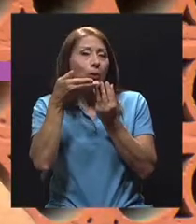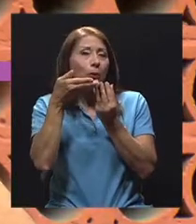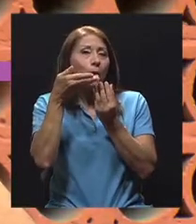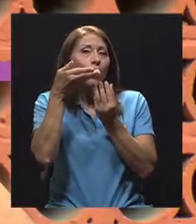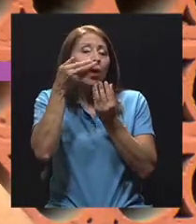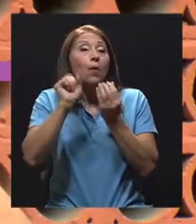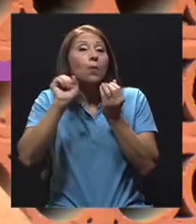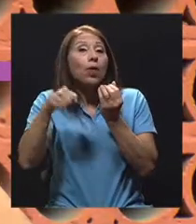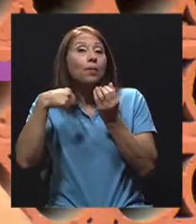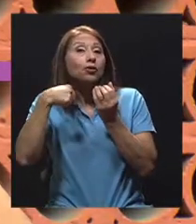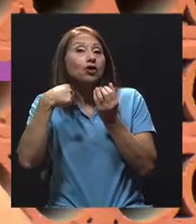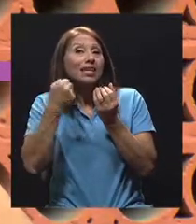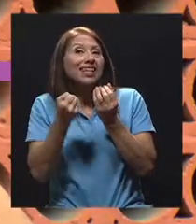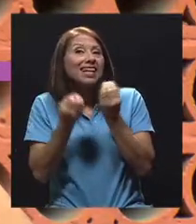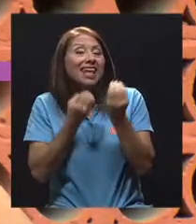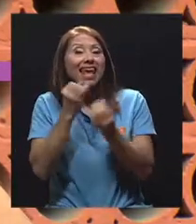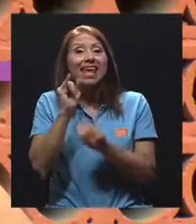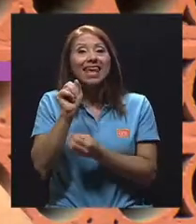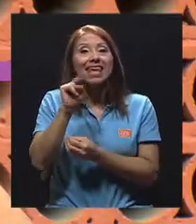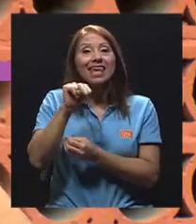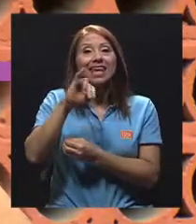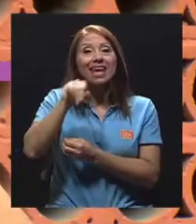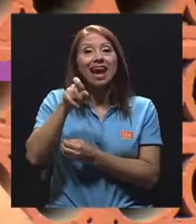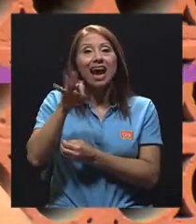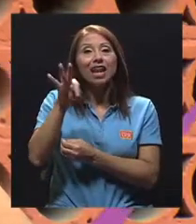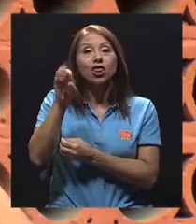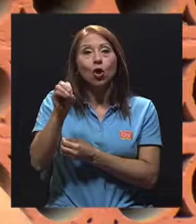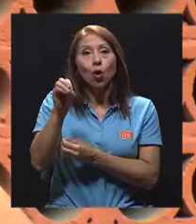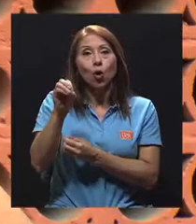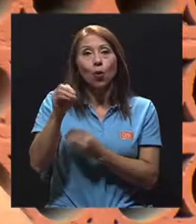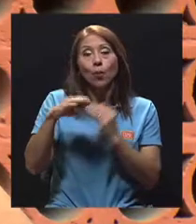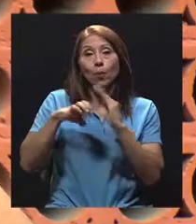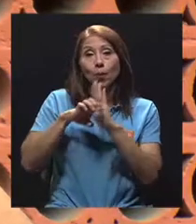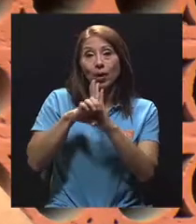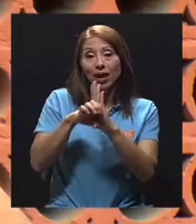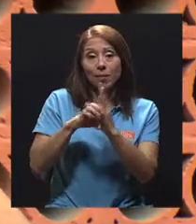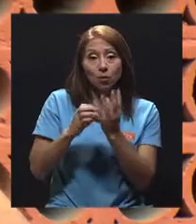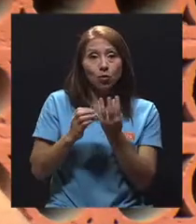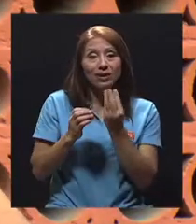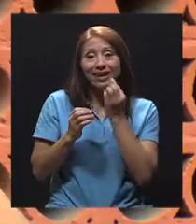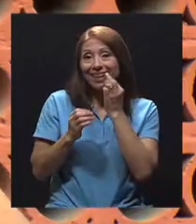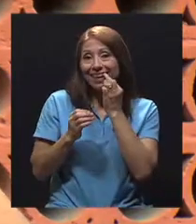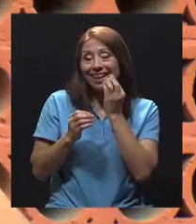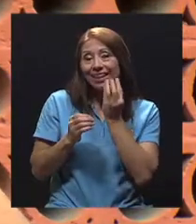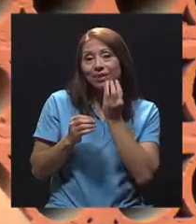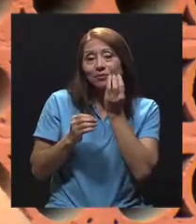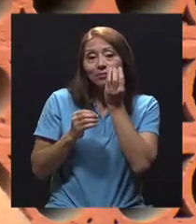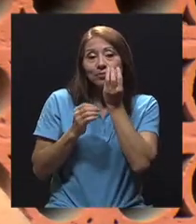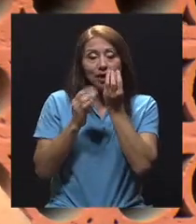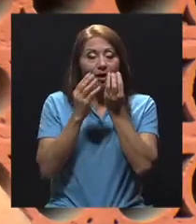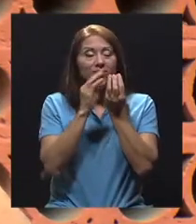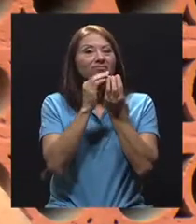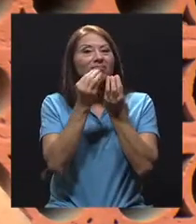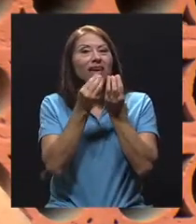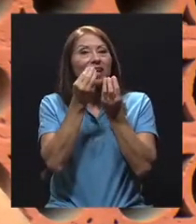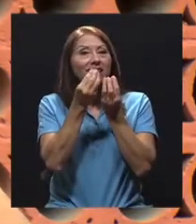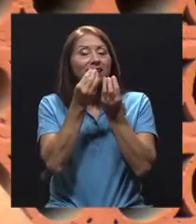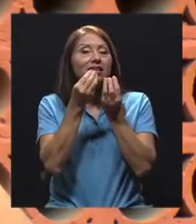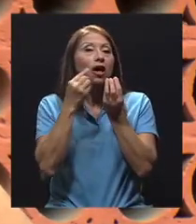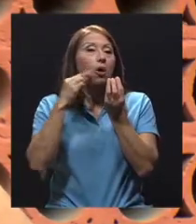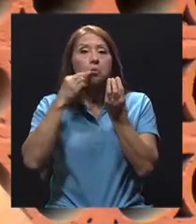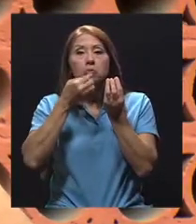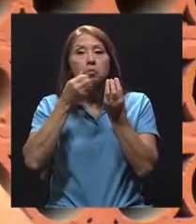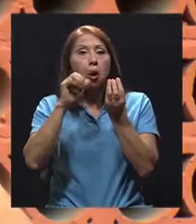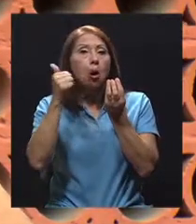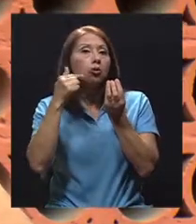hacemos un injerto de encía, ¿verdad? Uh-huh. Que ya se está usando mucho. Si la estructura dental no lo permite, nosotros nada más lo que tenemos que hacer es